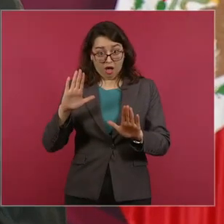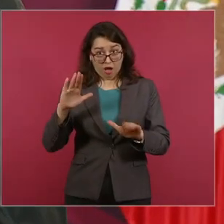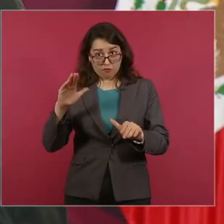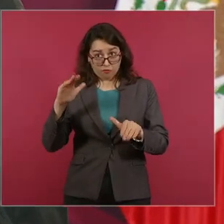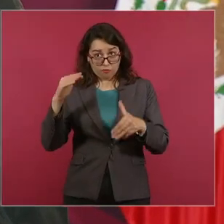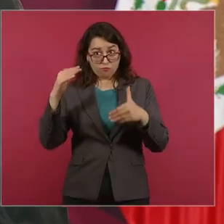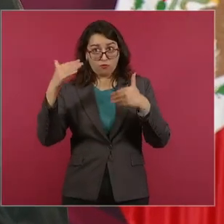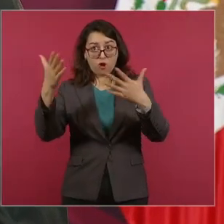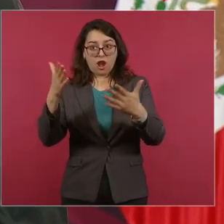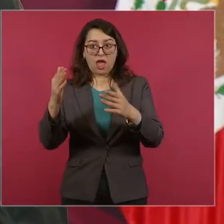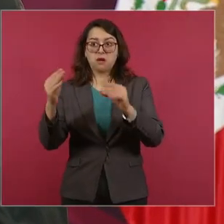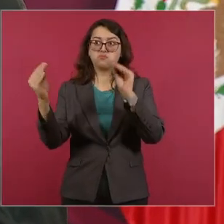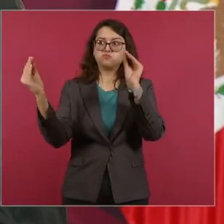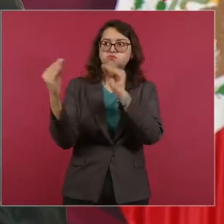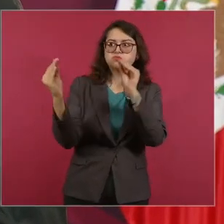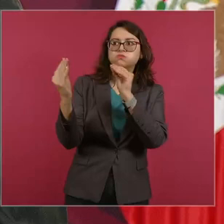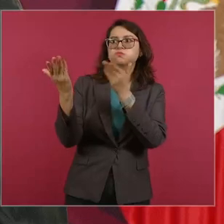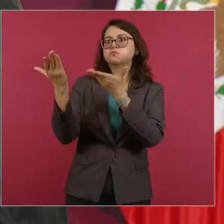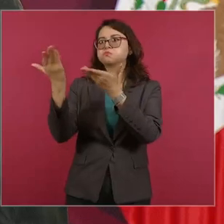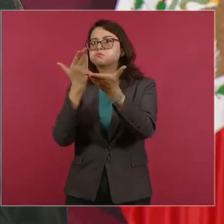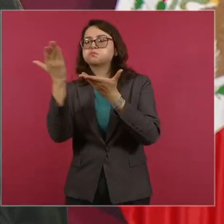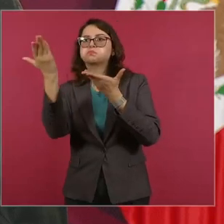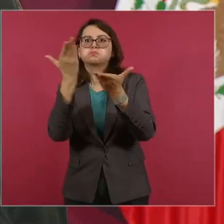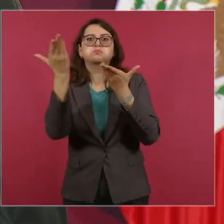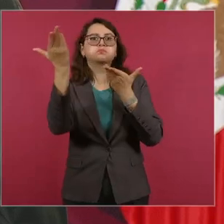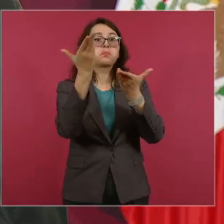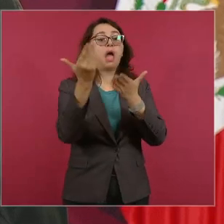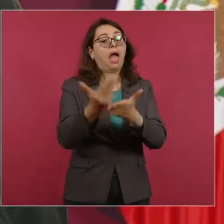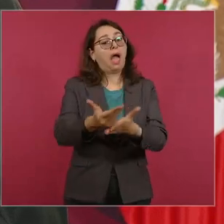primero ser un buen político